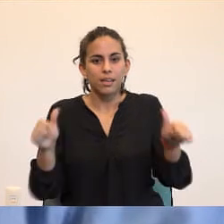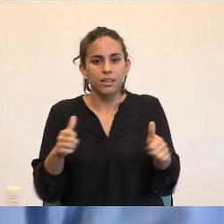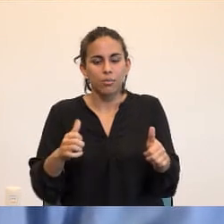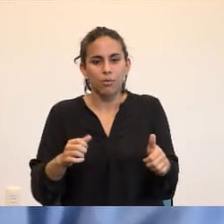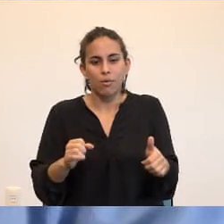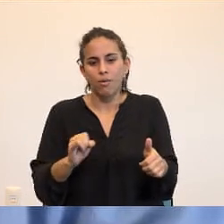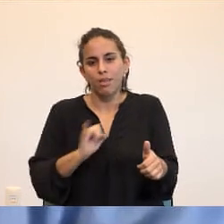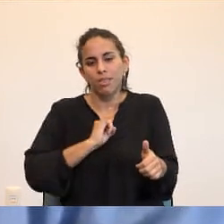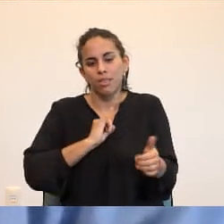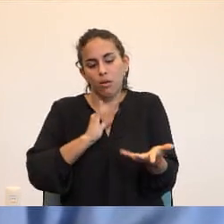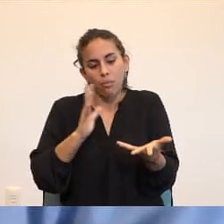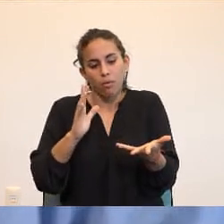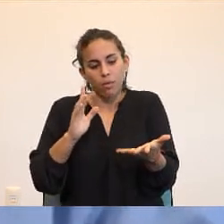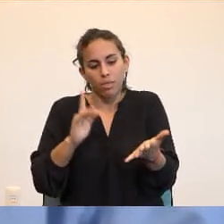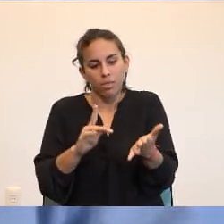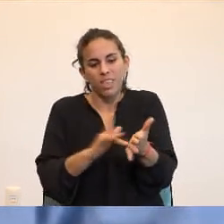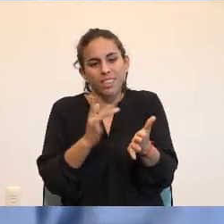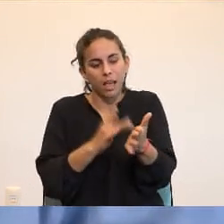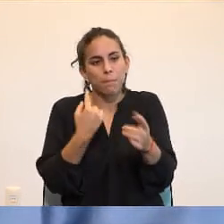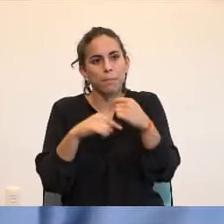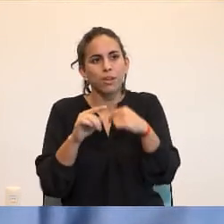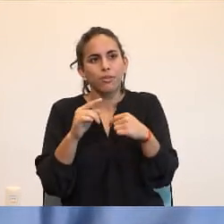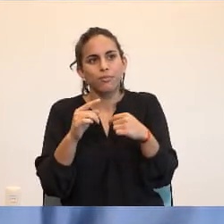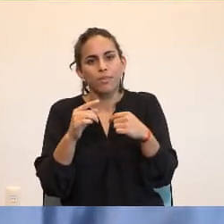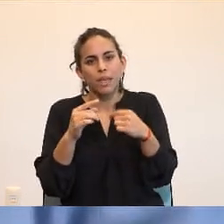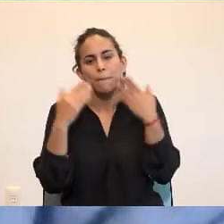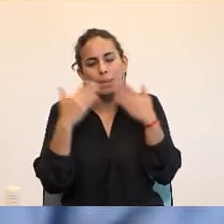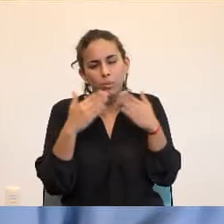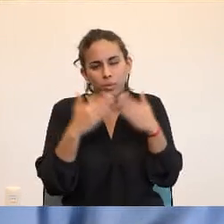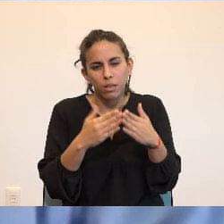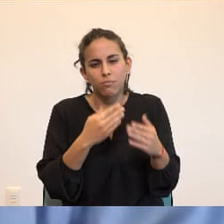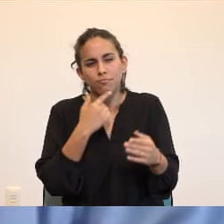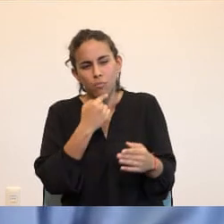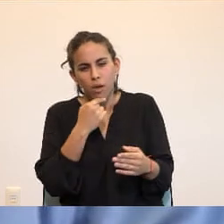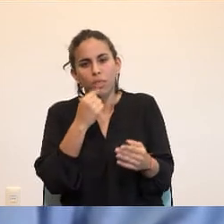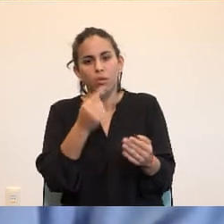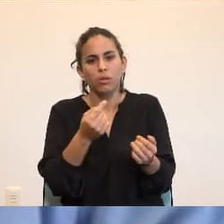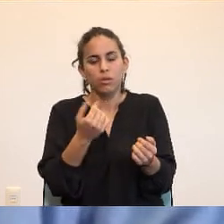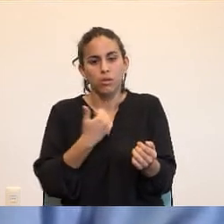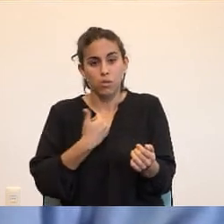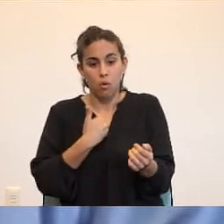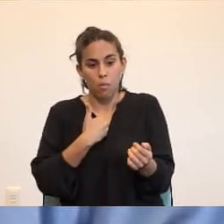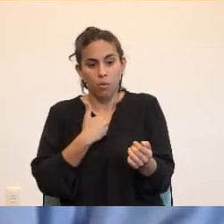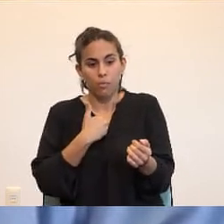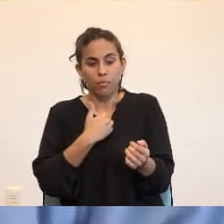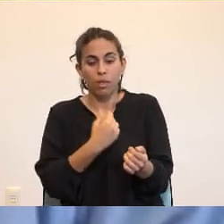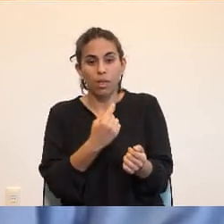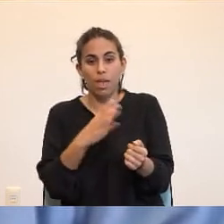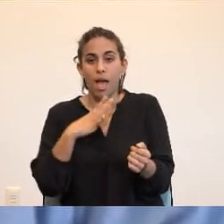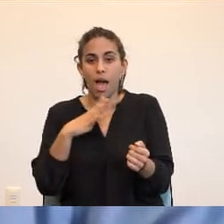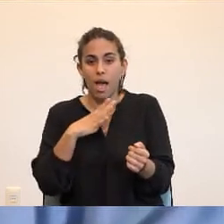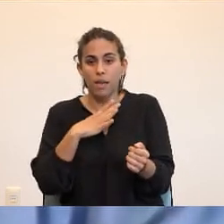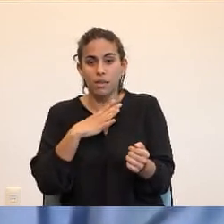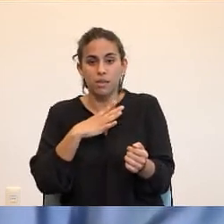identidad y esa reputación digital desde el sentido crítico. ¿Cómo? Pues, por ejemplo, yo creo que tenemos, y así lo piden, que convertir